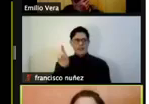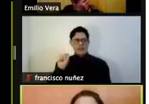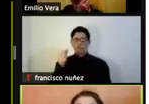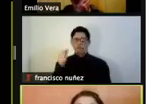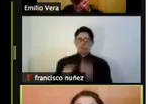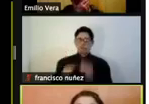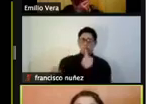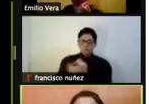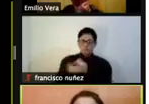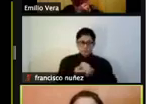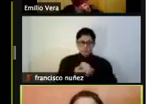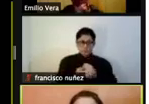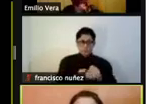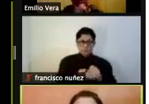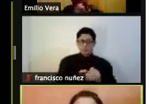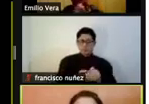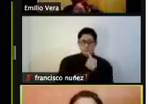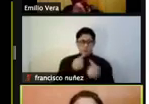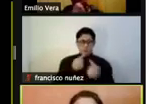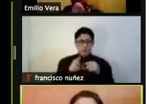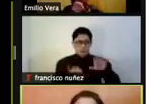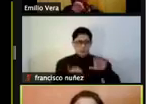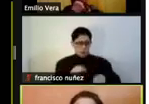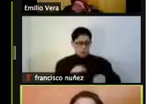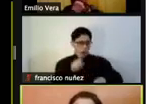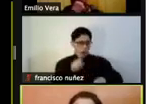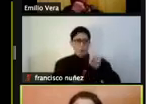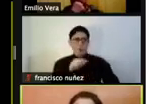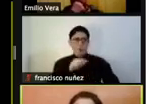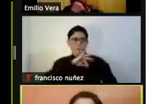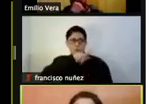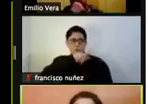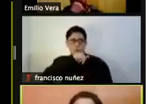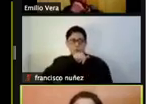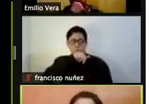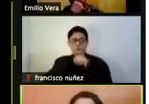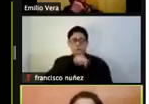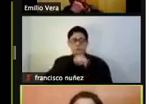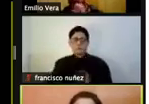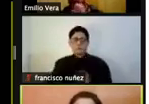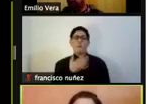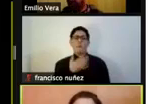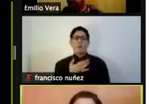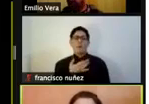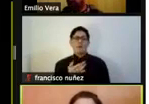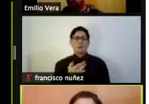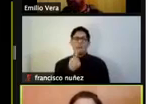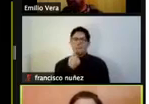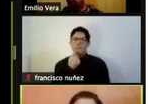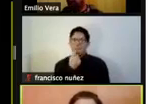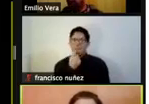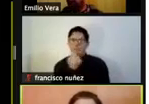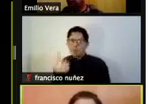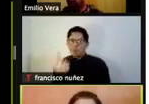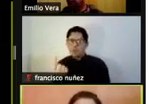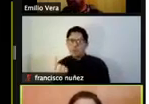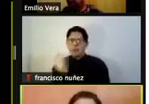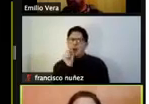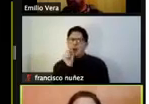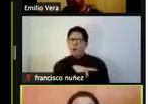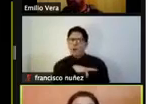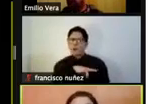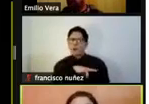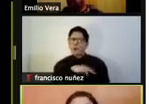de minutos porque la siguiente pregunta es la última que le haré al profesor y una vez que él la